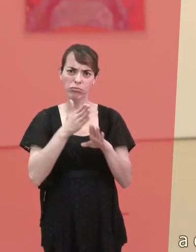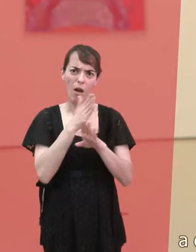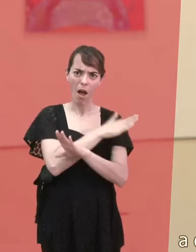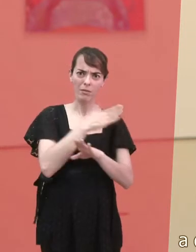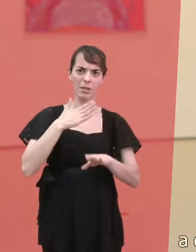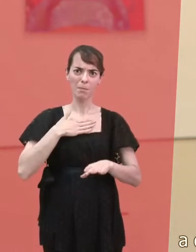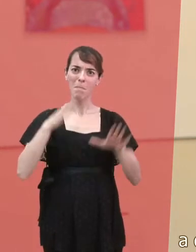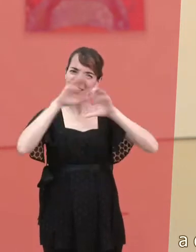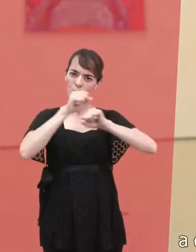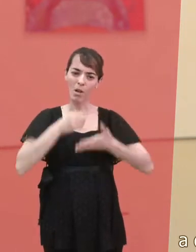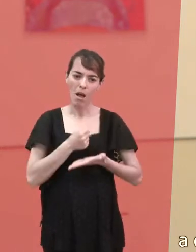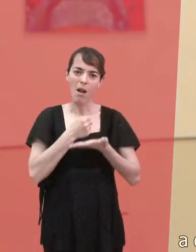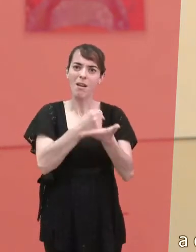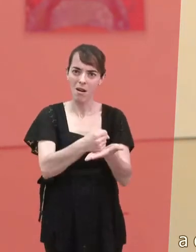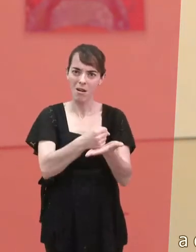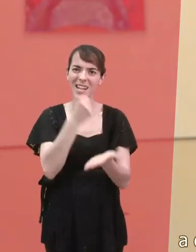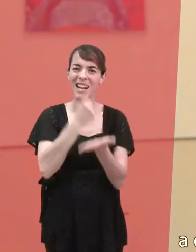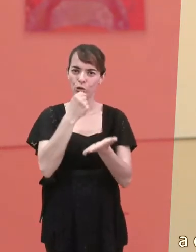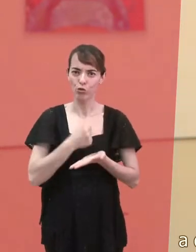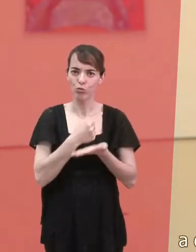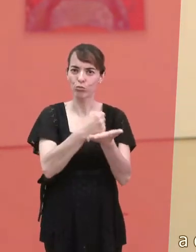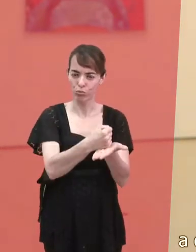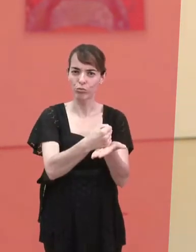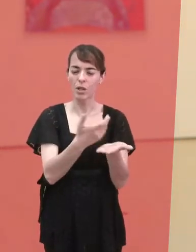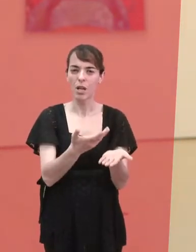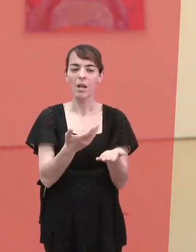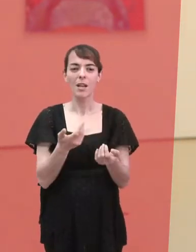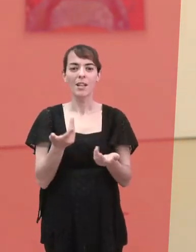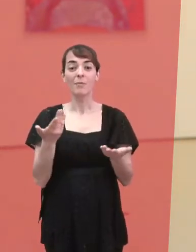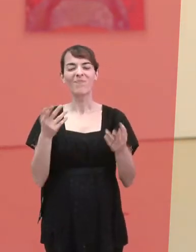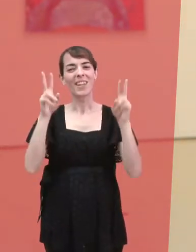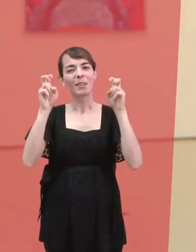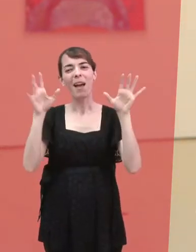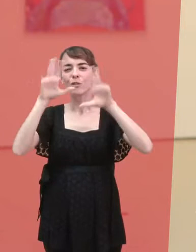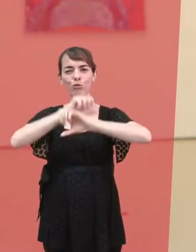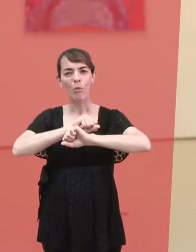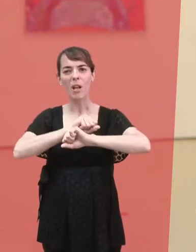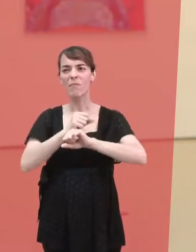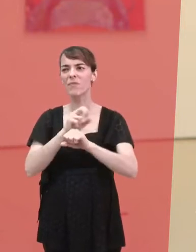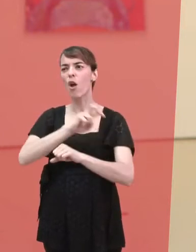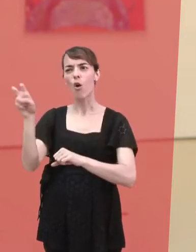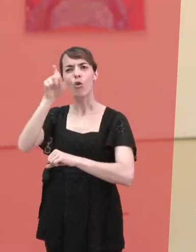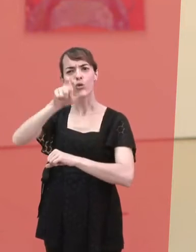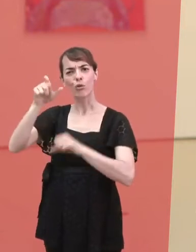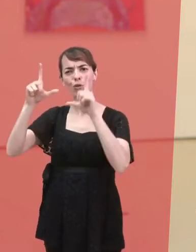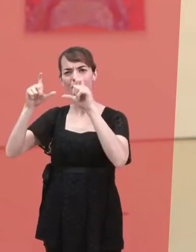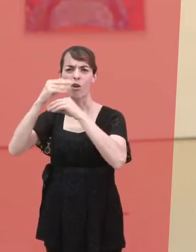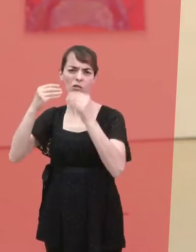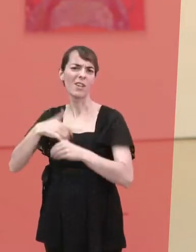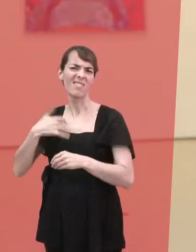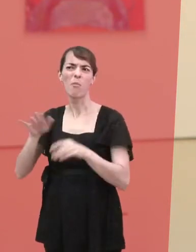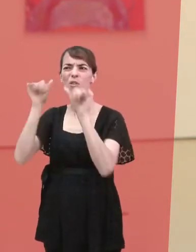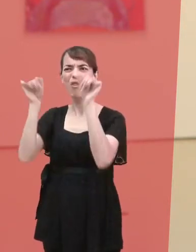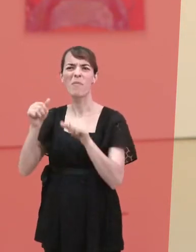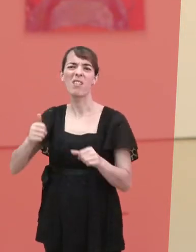del mundo de las sombras antes de desaparecer. Y entonces aunque el trabajo de sombras lo han hecho algunos fotógrafos, pero de una